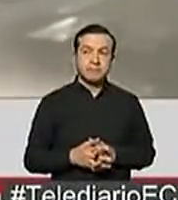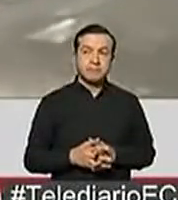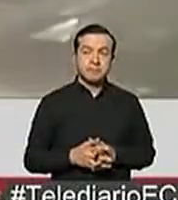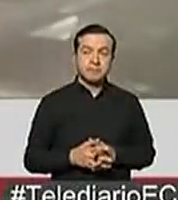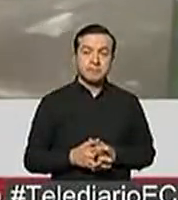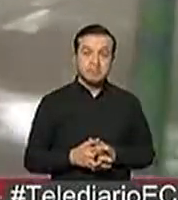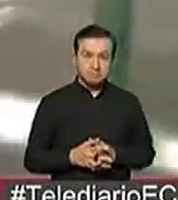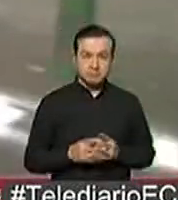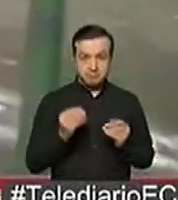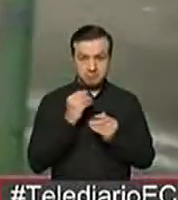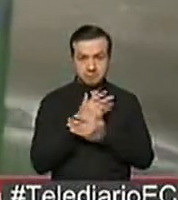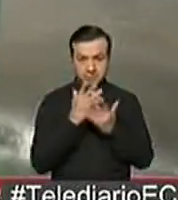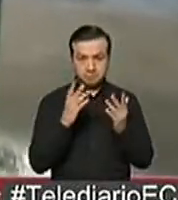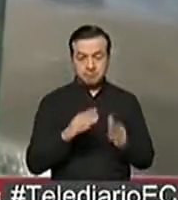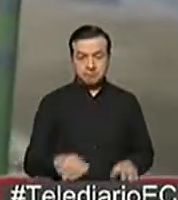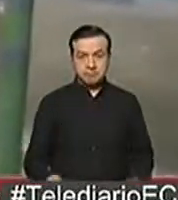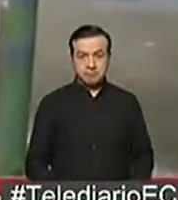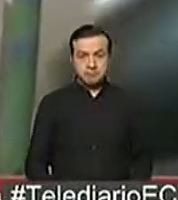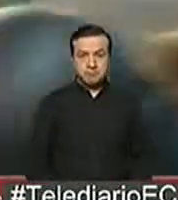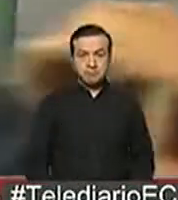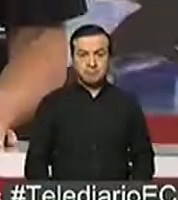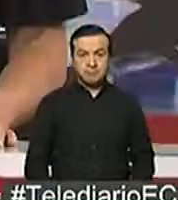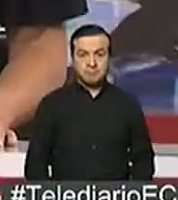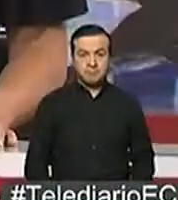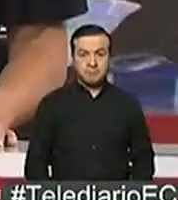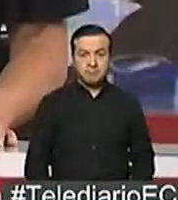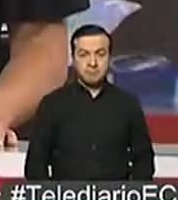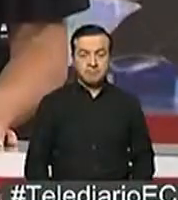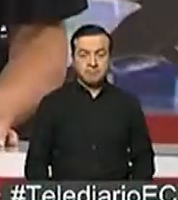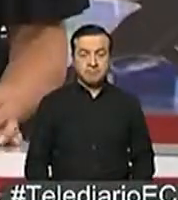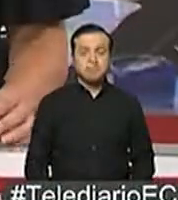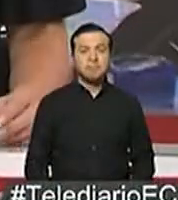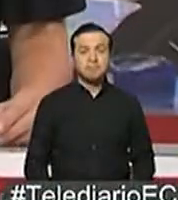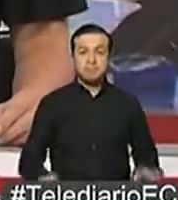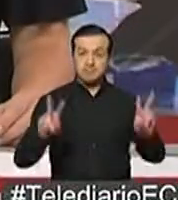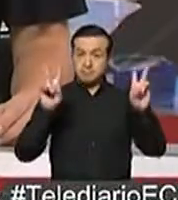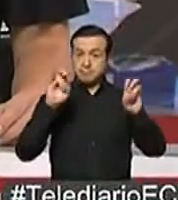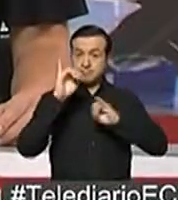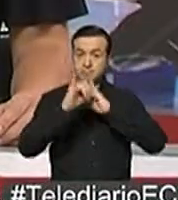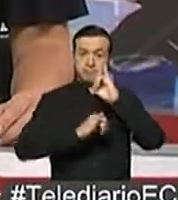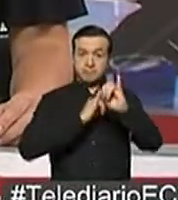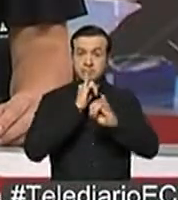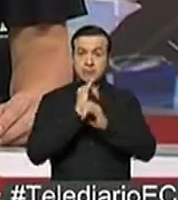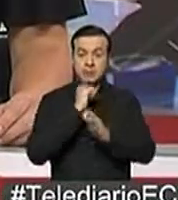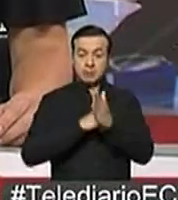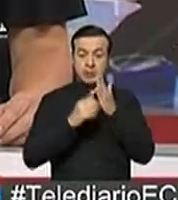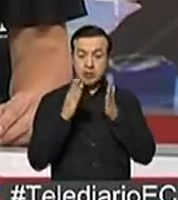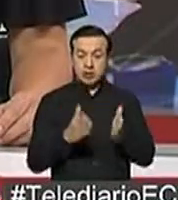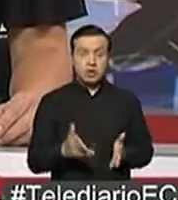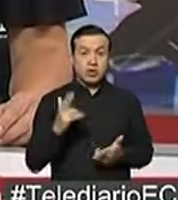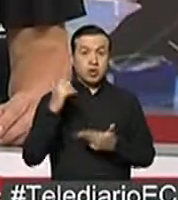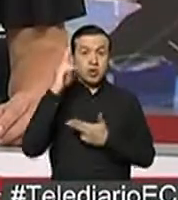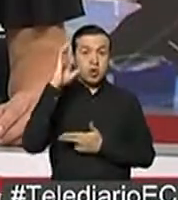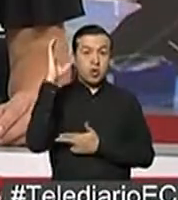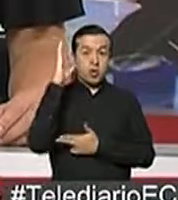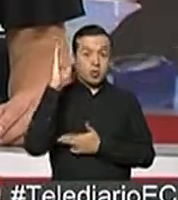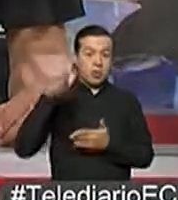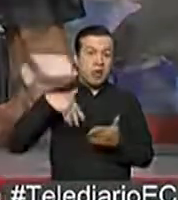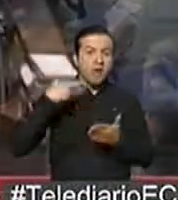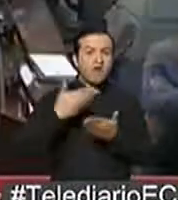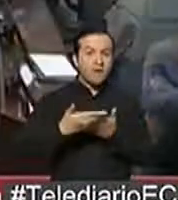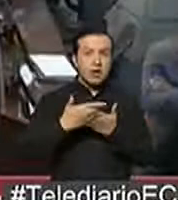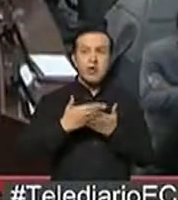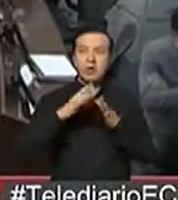Fernanda de la Bastida, Medios Públicos. En otros temas internacionales, el ministro de Defensa de Colombia compareció ante